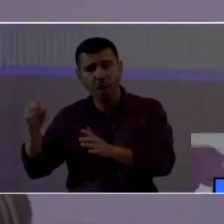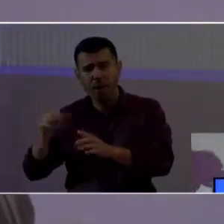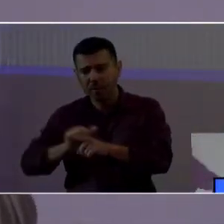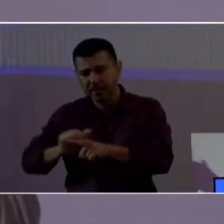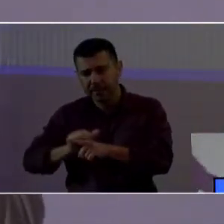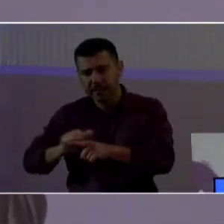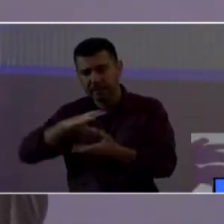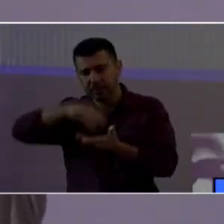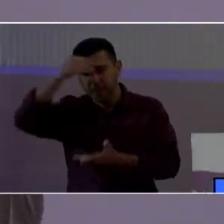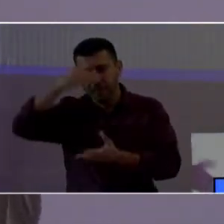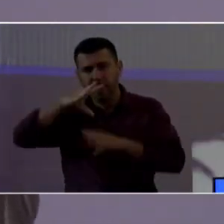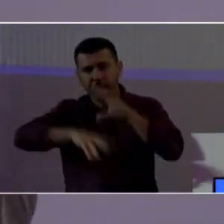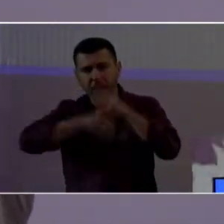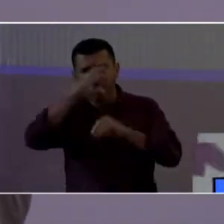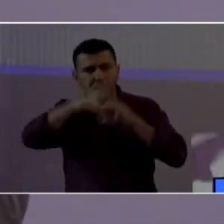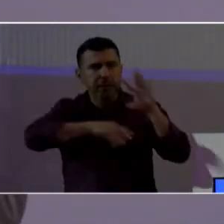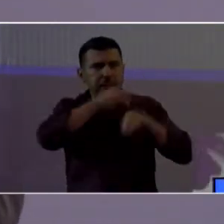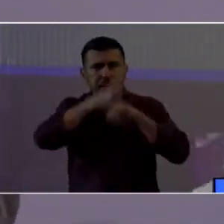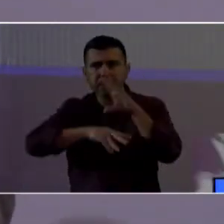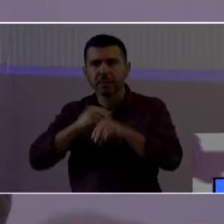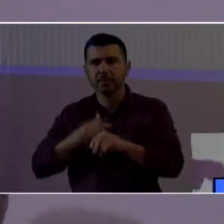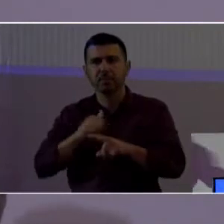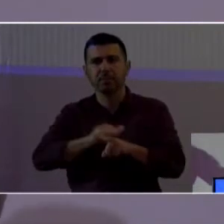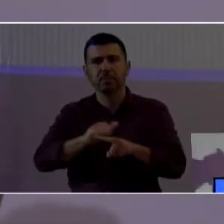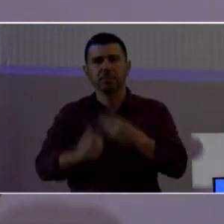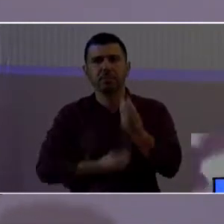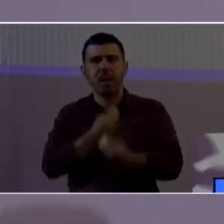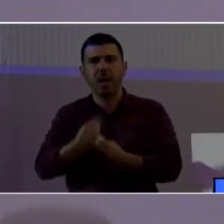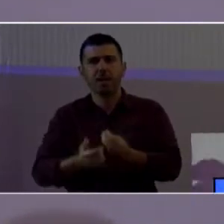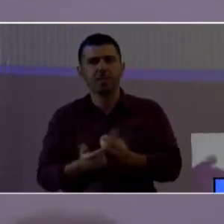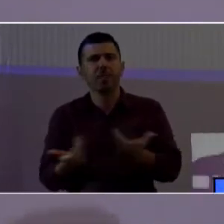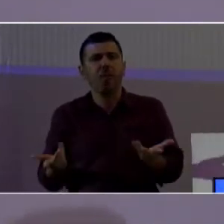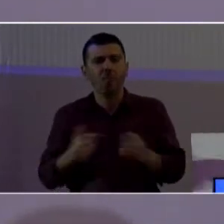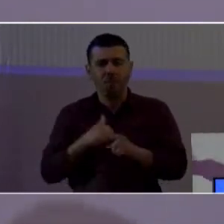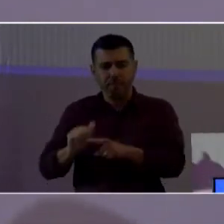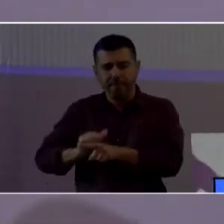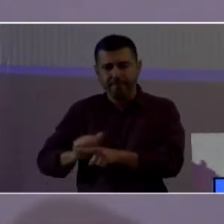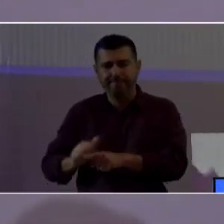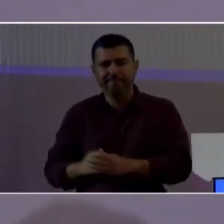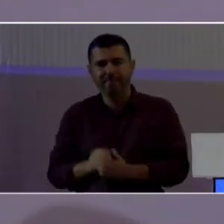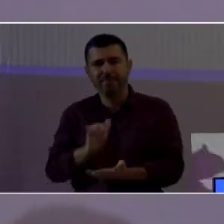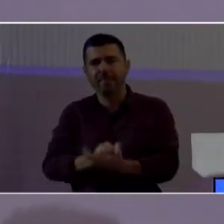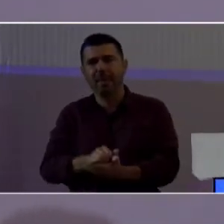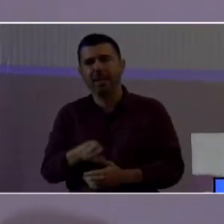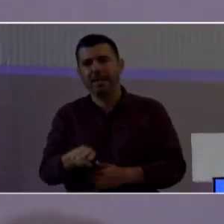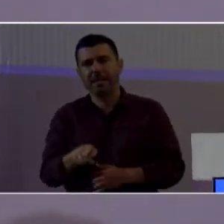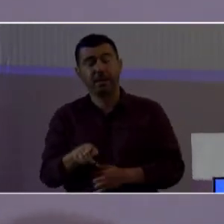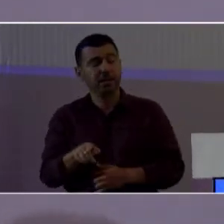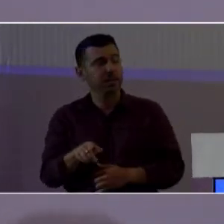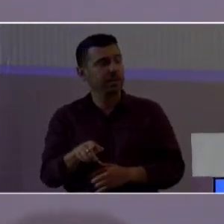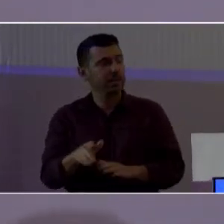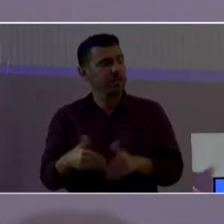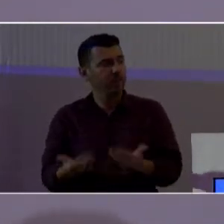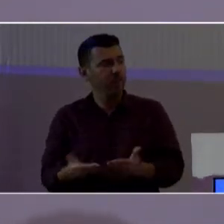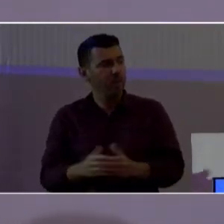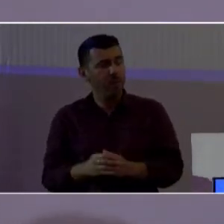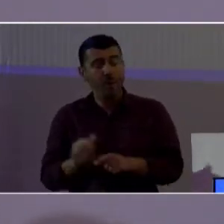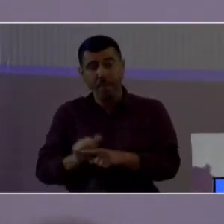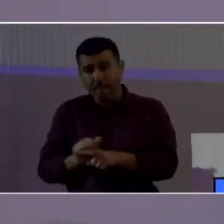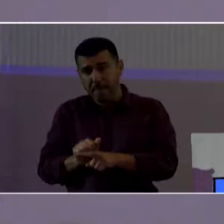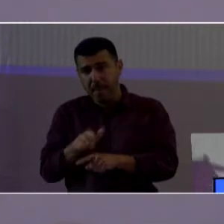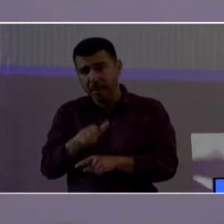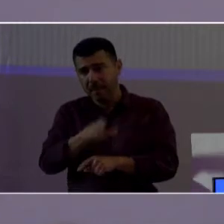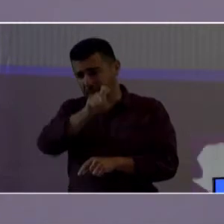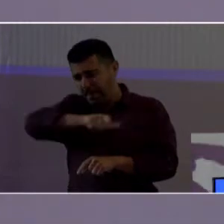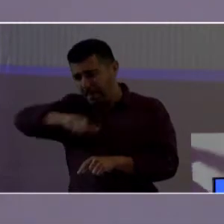aprender haciendo es a través de la práctica. Así como lo tienen a través de la práctica, estas